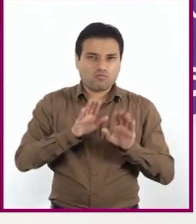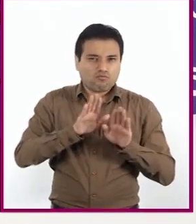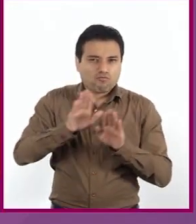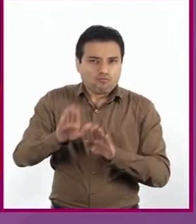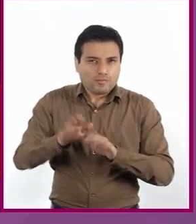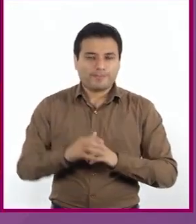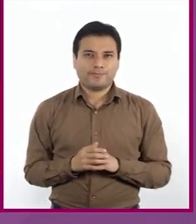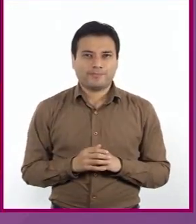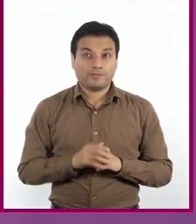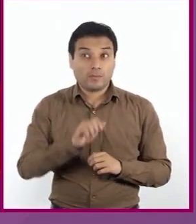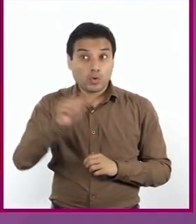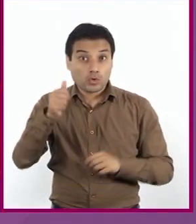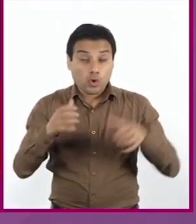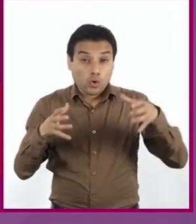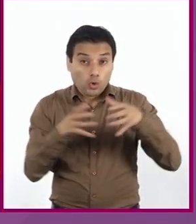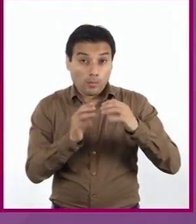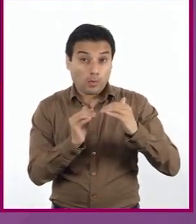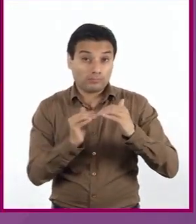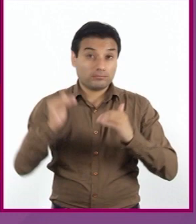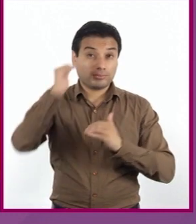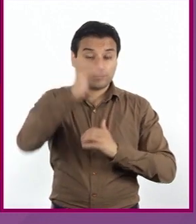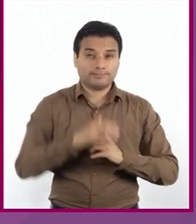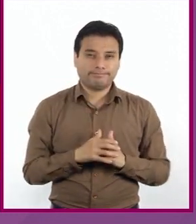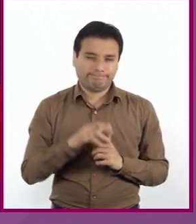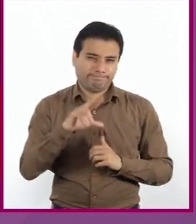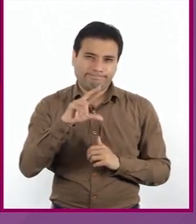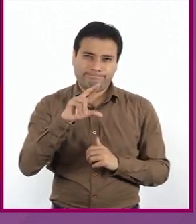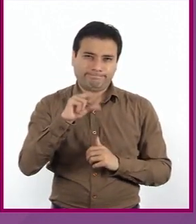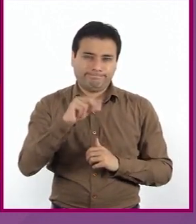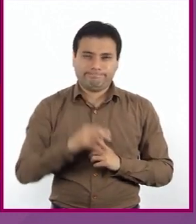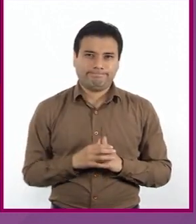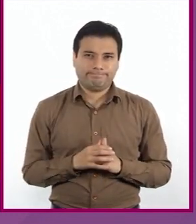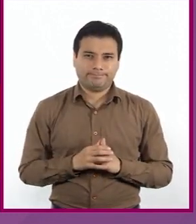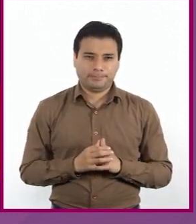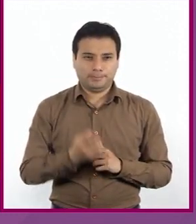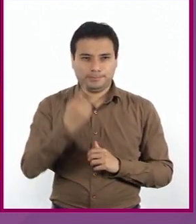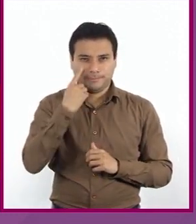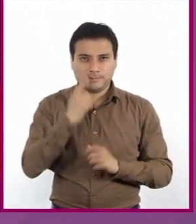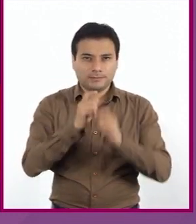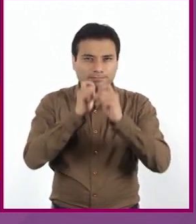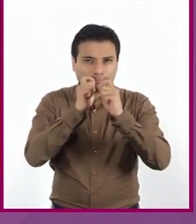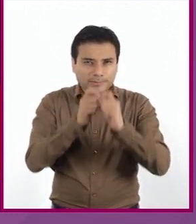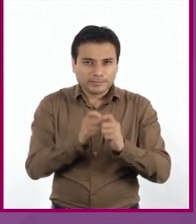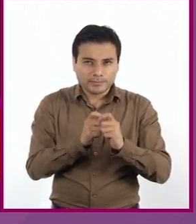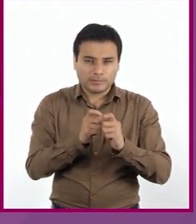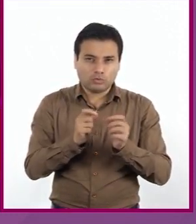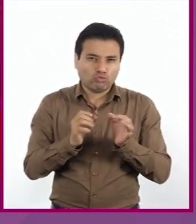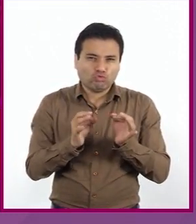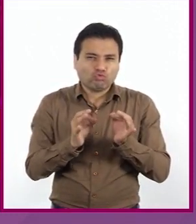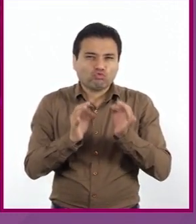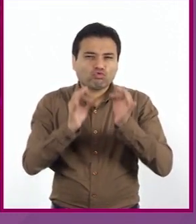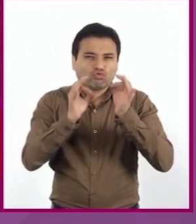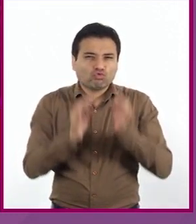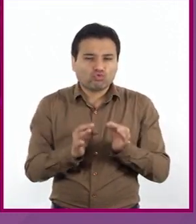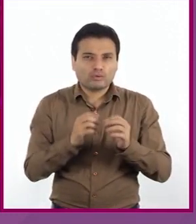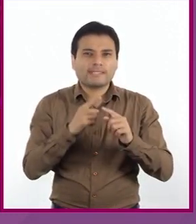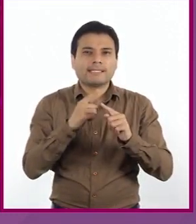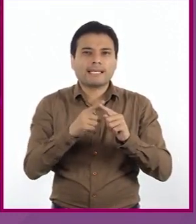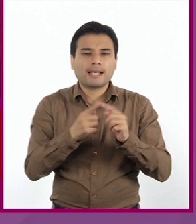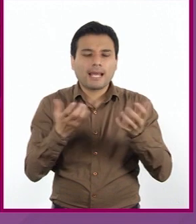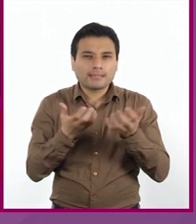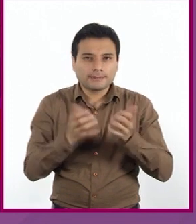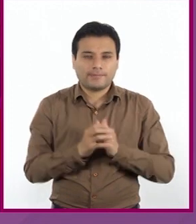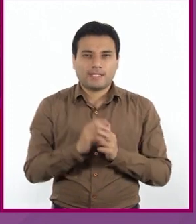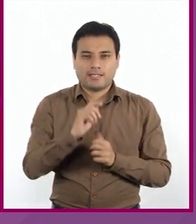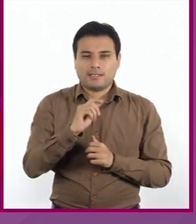olmecas. Figurillas y vasijas de características olmecas fueron elaboradas localmente en la zona de